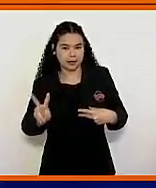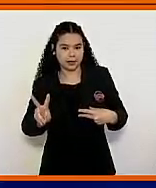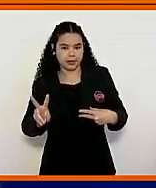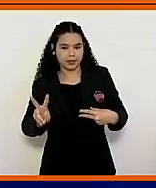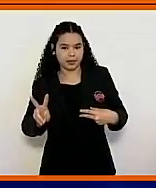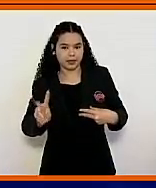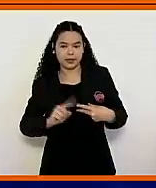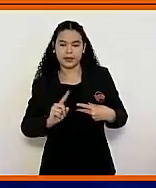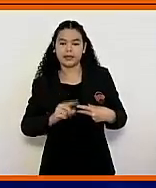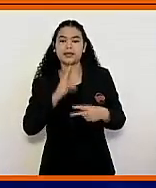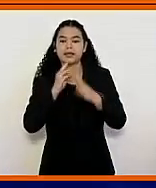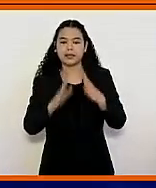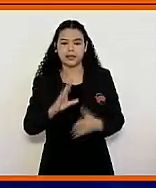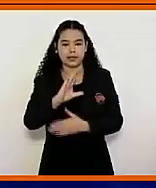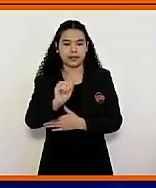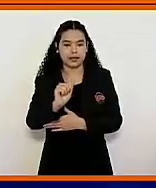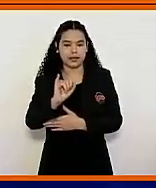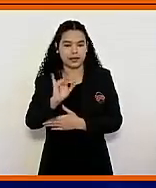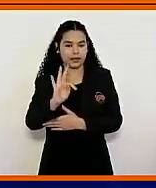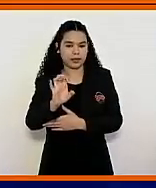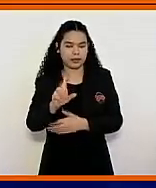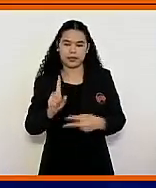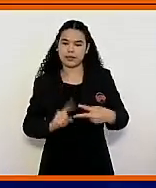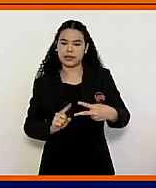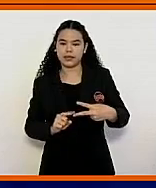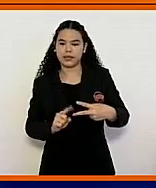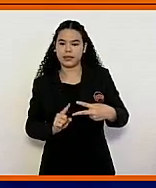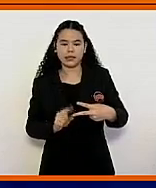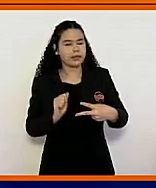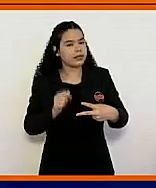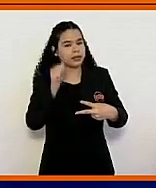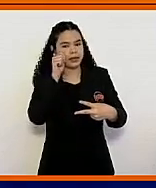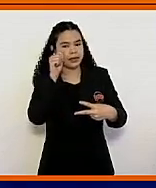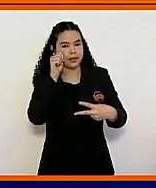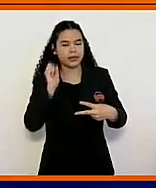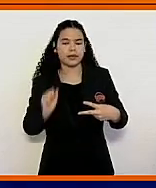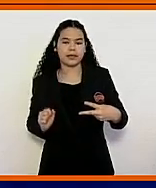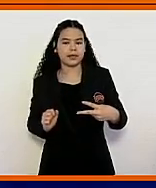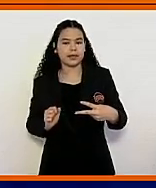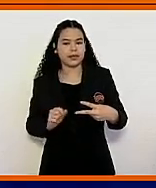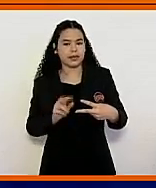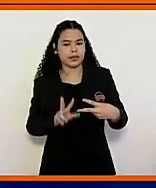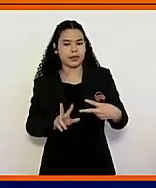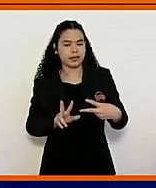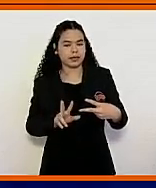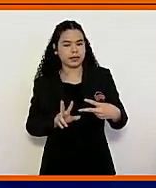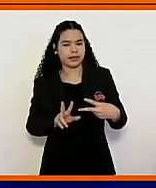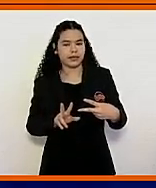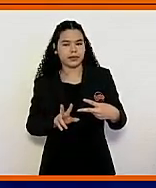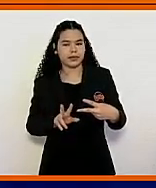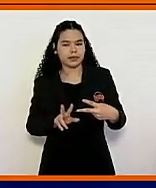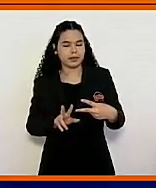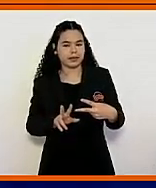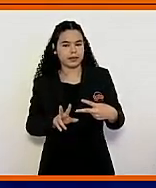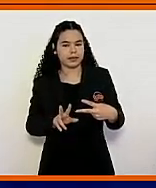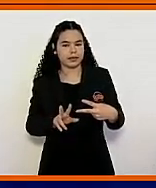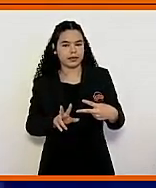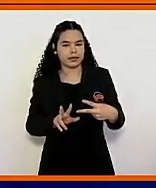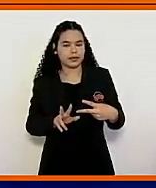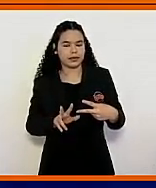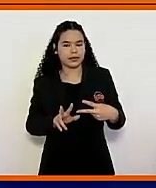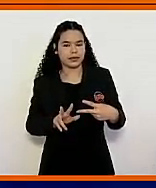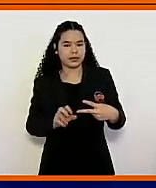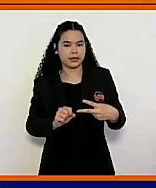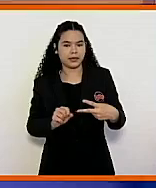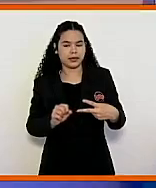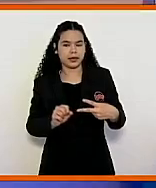número ganador, su primer dígito, este es el 0. Segundo dígito, atentos, este es el 3. Segundo número ganador es el 03